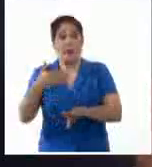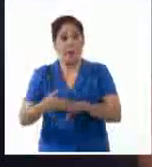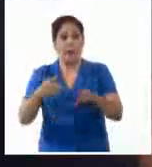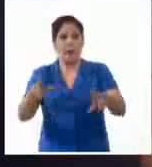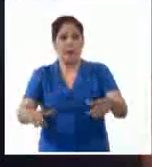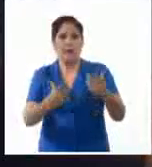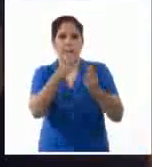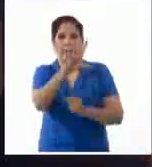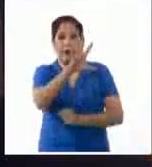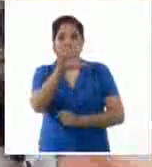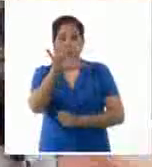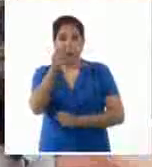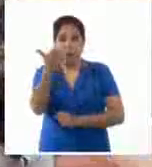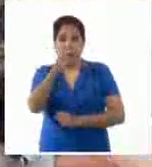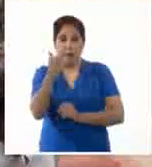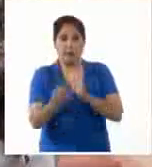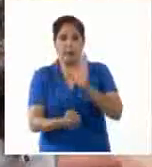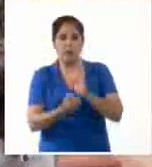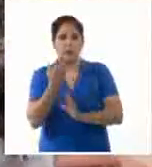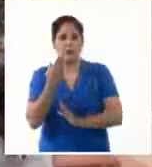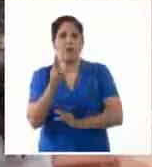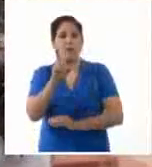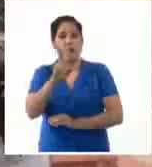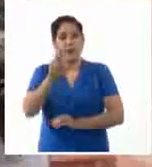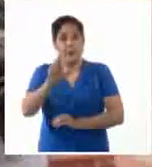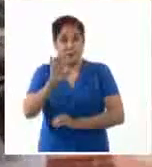aniversario 510 de la Fundación de la Villa de